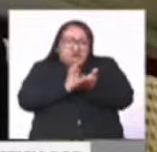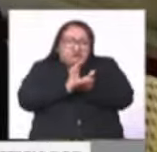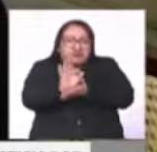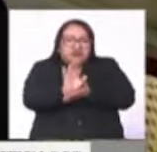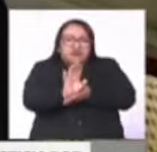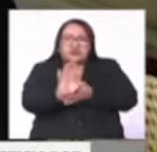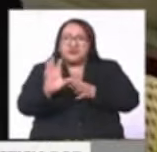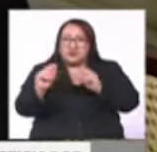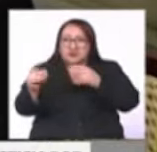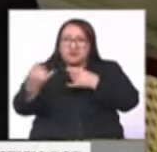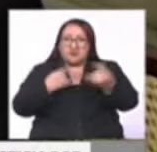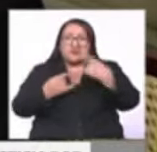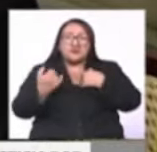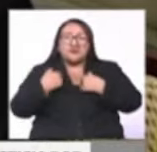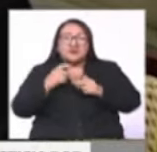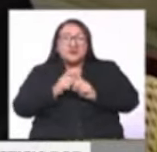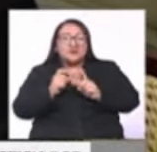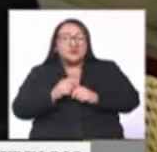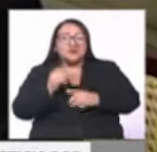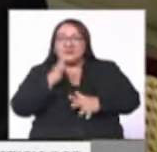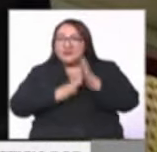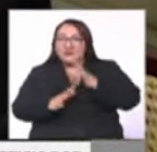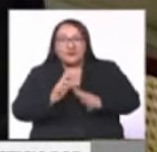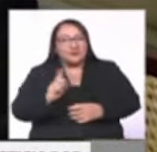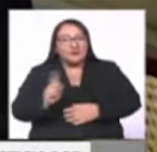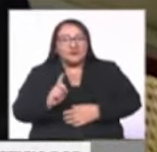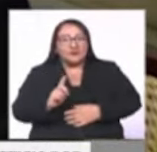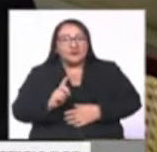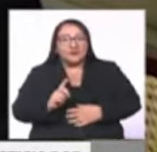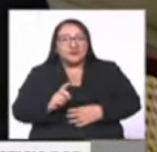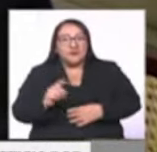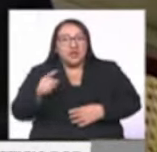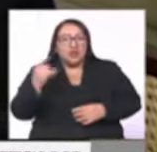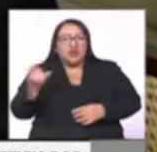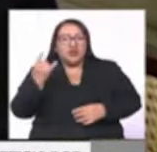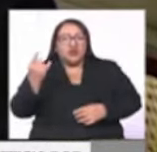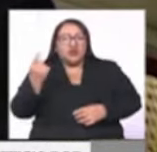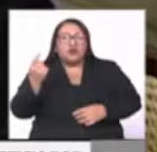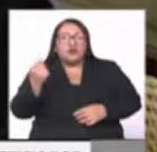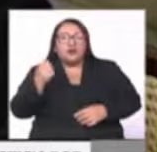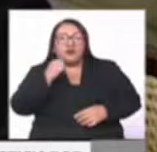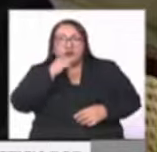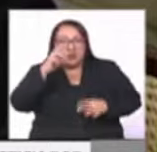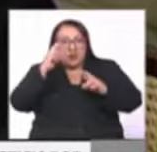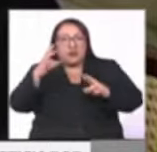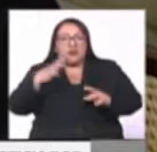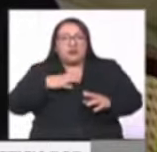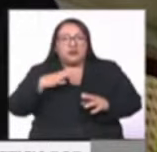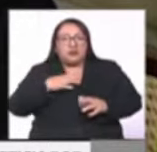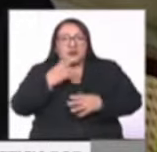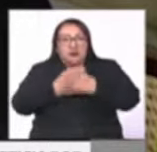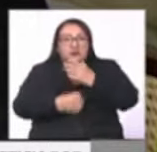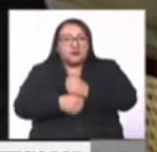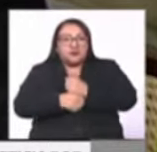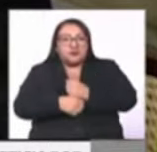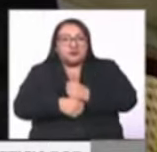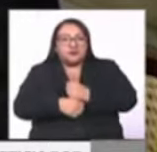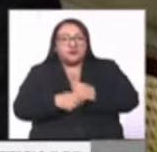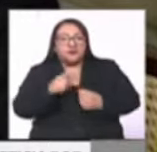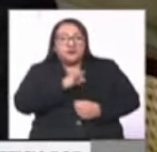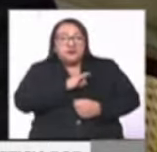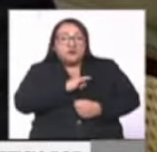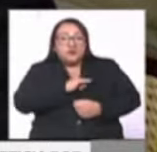afirmaciones temerarias falsas que no solo afectan la reputación y la confianza de un